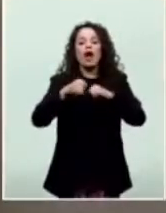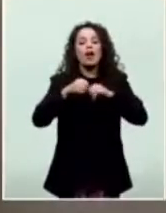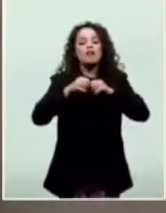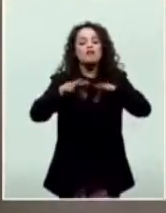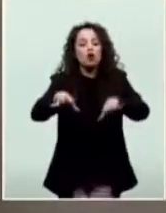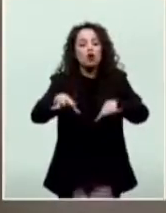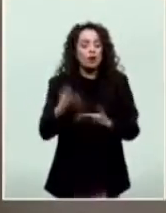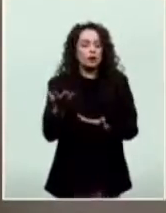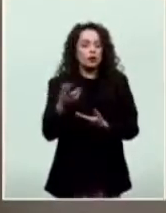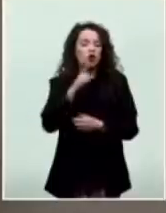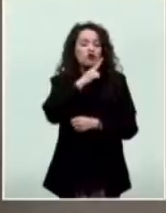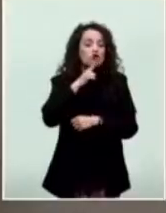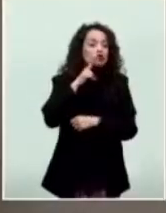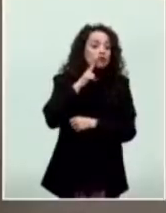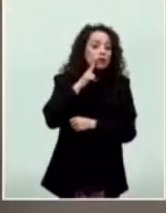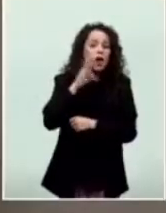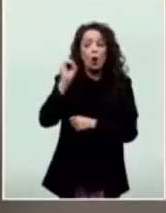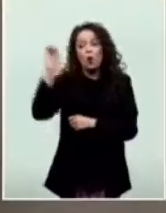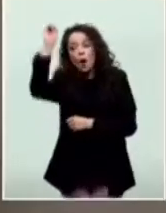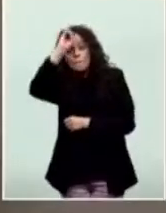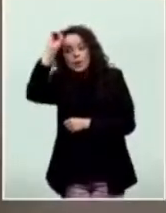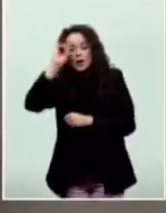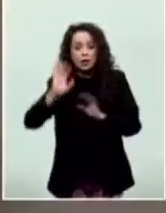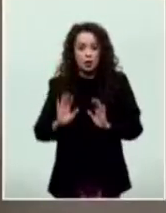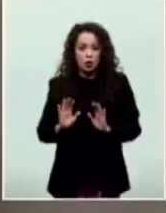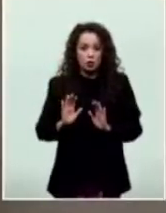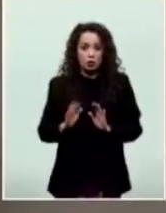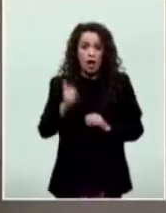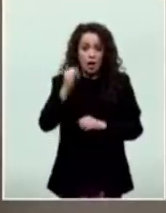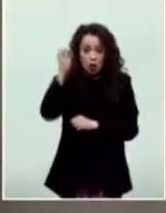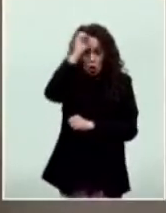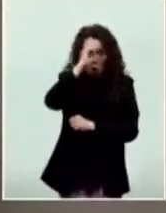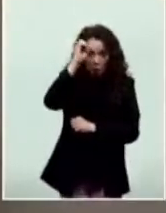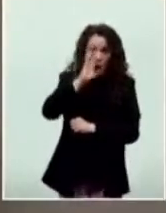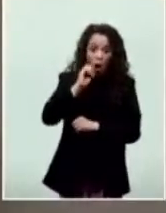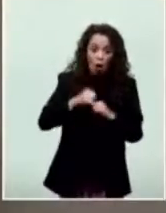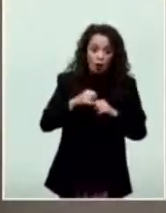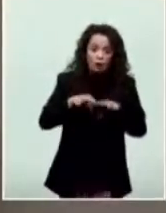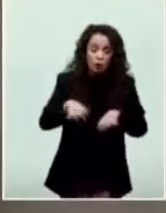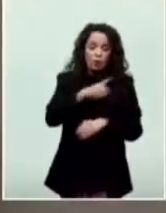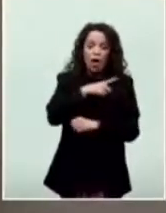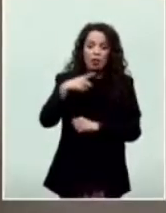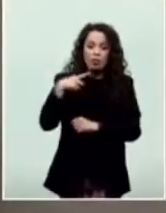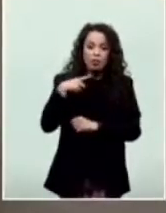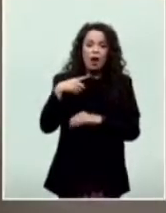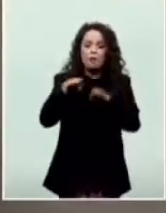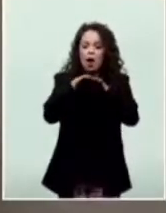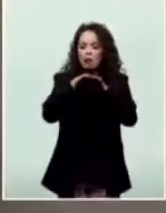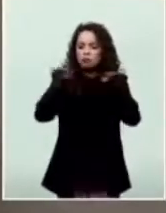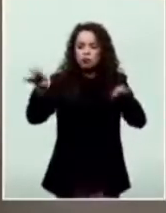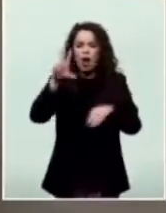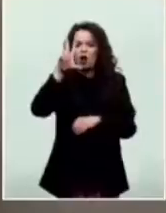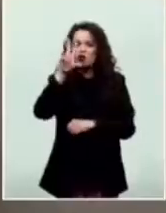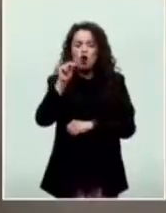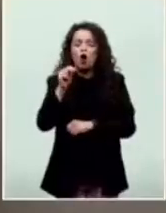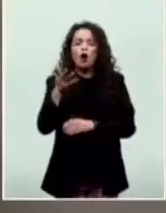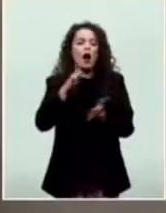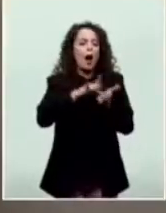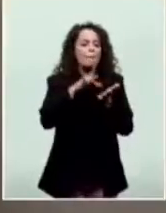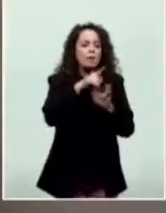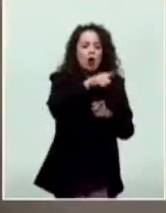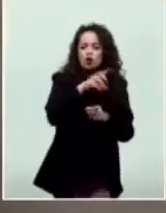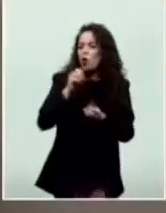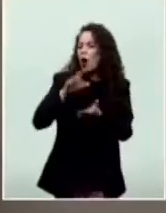la información puede ser absolutamente objetiva? Yo recuerdo cuando yo presenté el proyecto de la guardería